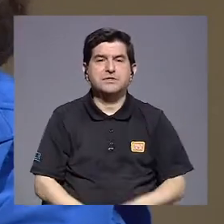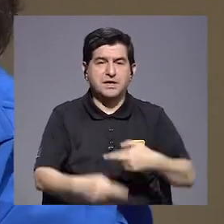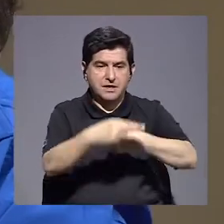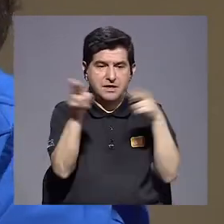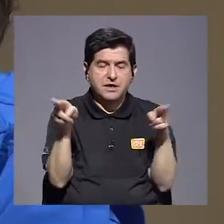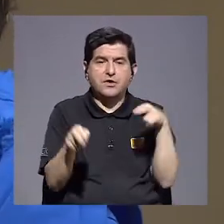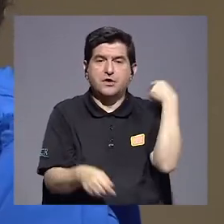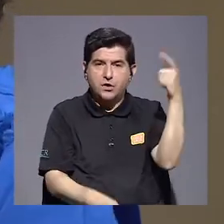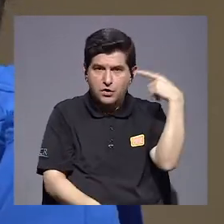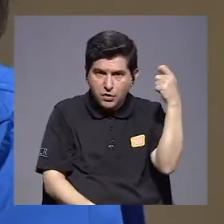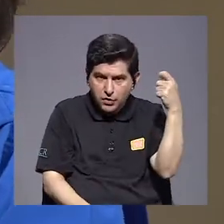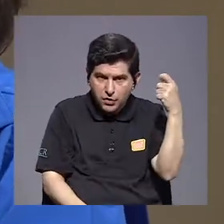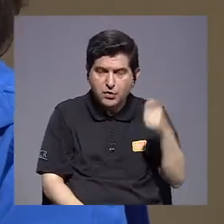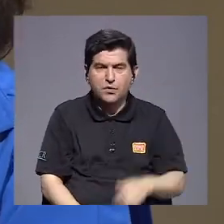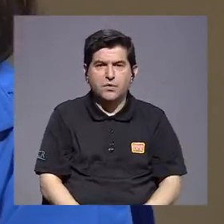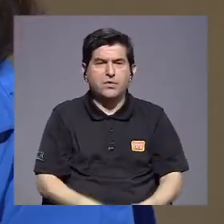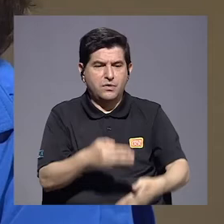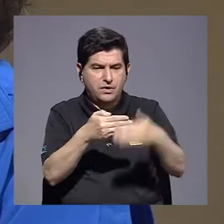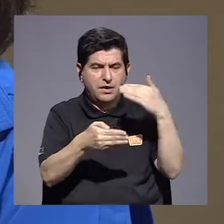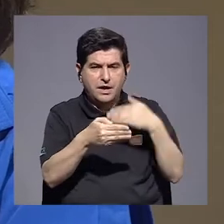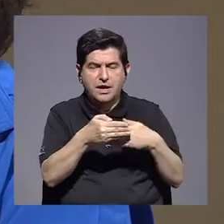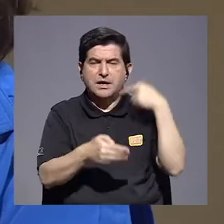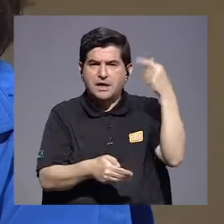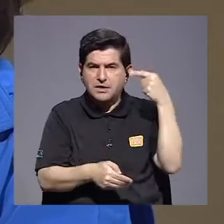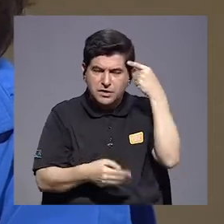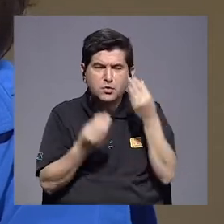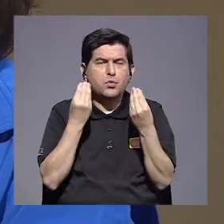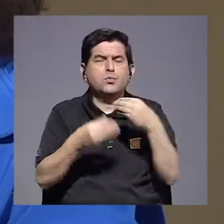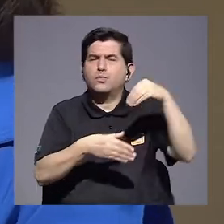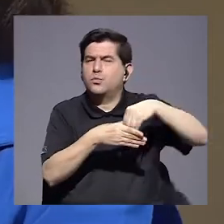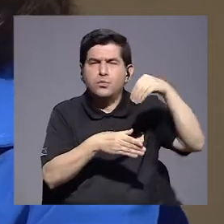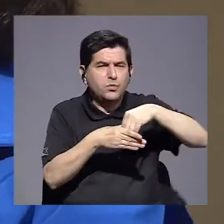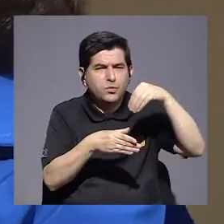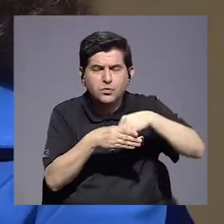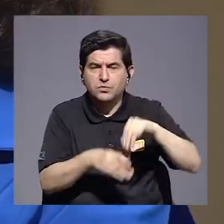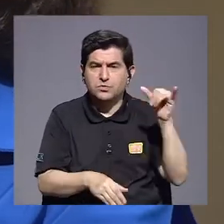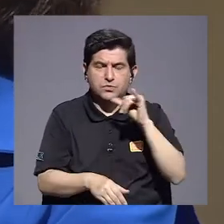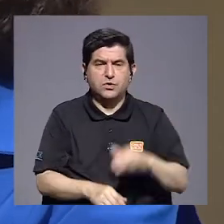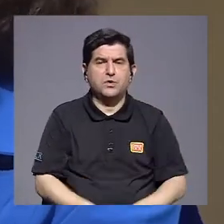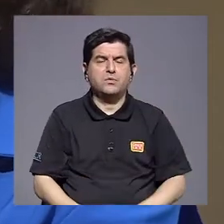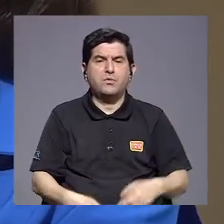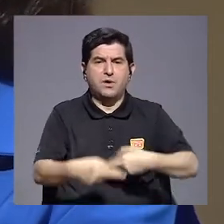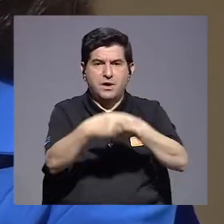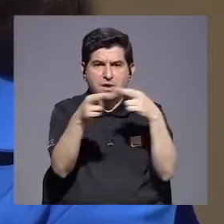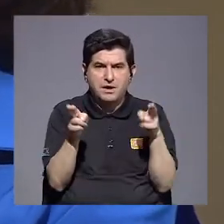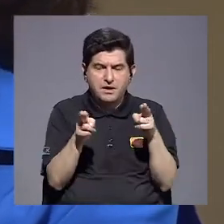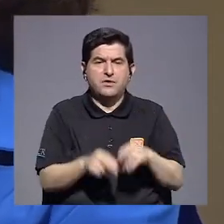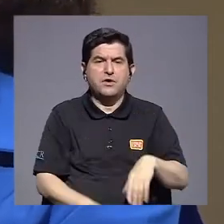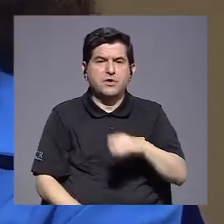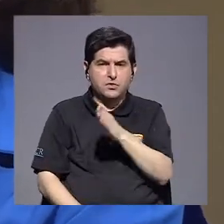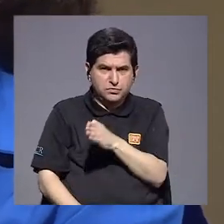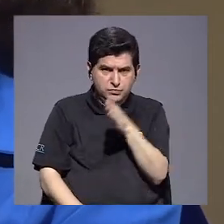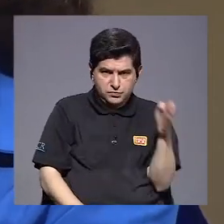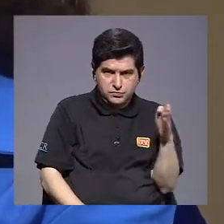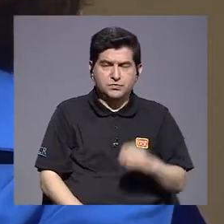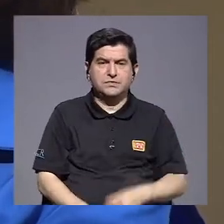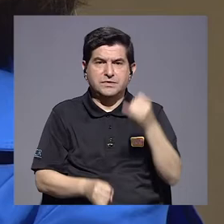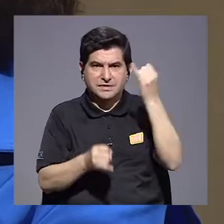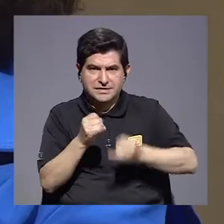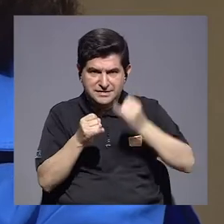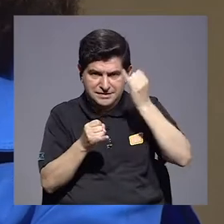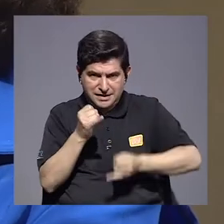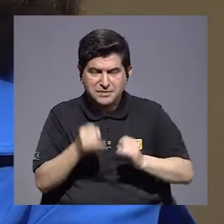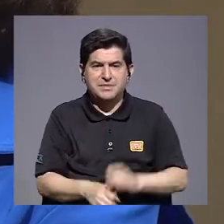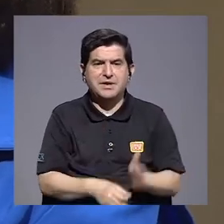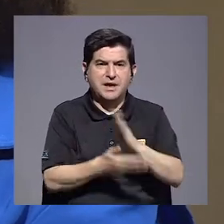región Chorotega, en la anterior administración, hicimos muchísima inversión, al igual que en la región Brunca. De igual manera